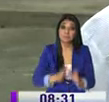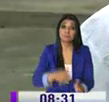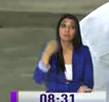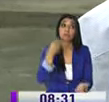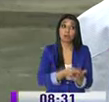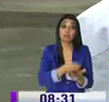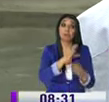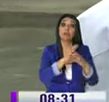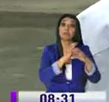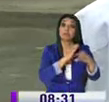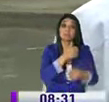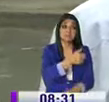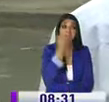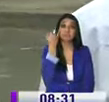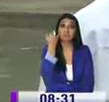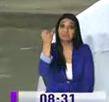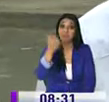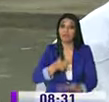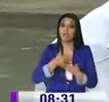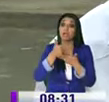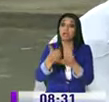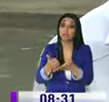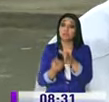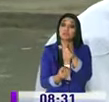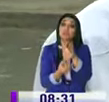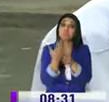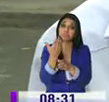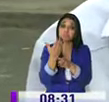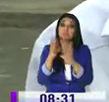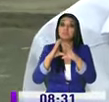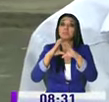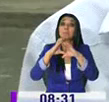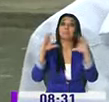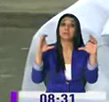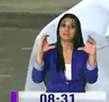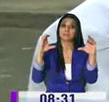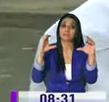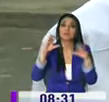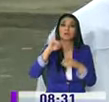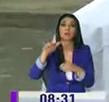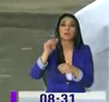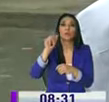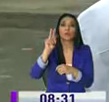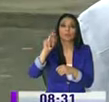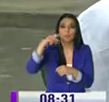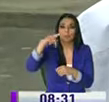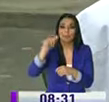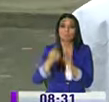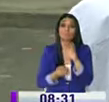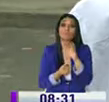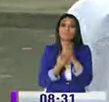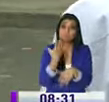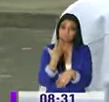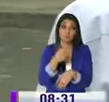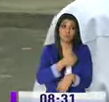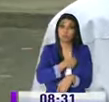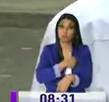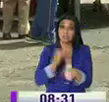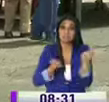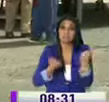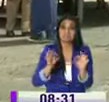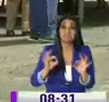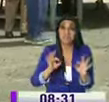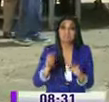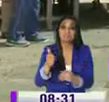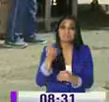buses y miles ayudamos a la creación de la cooperativa juan pablo fuimos los creadores sin ser dueños de vehículos